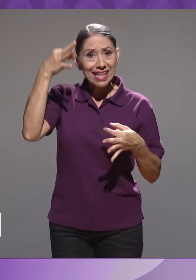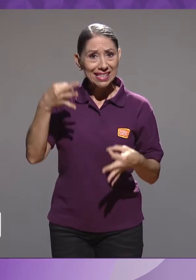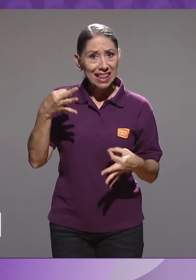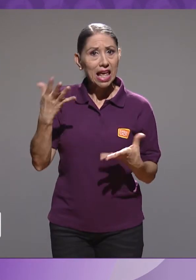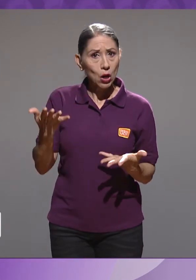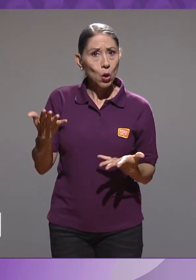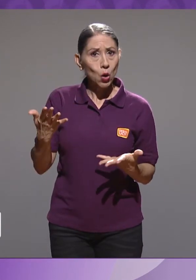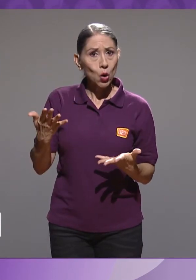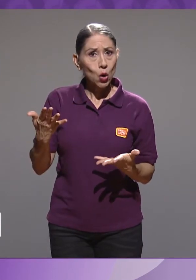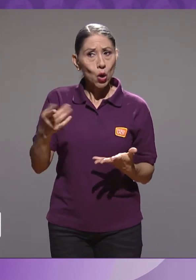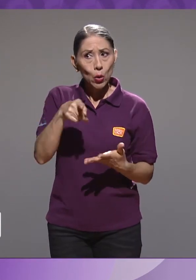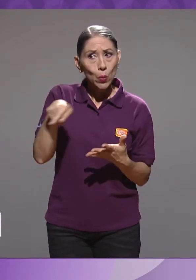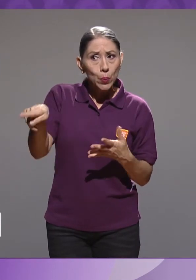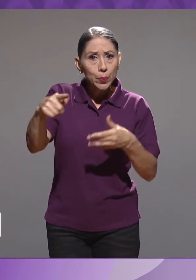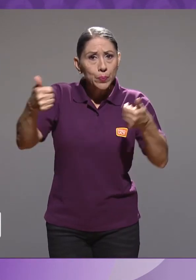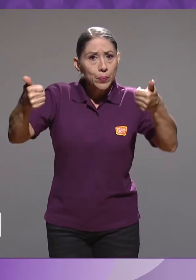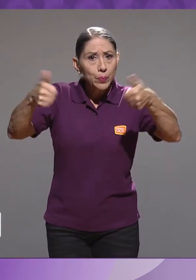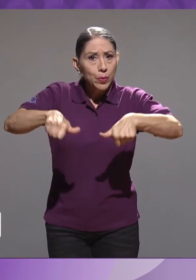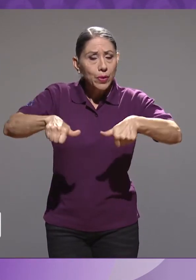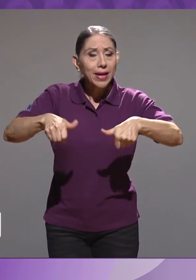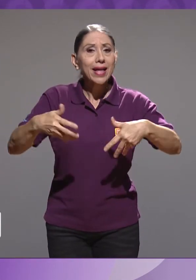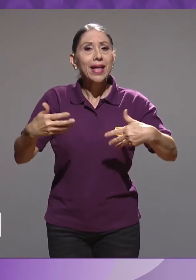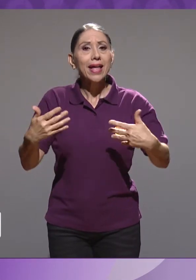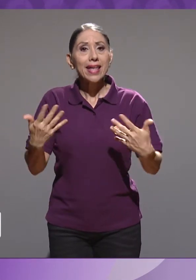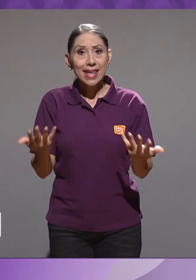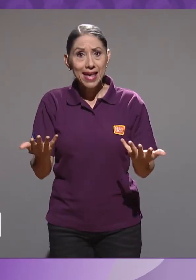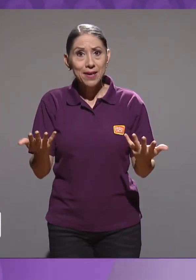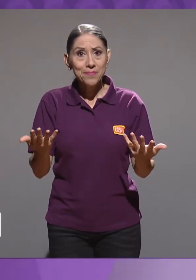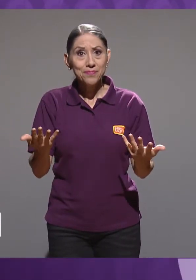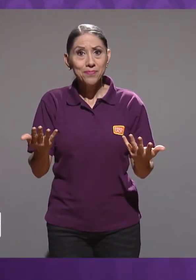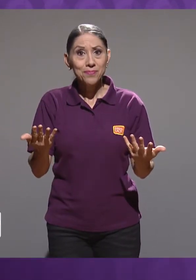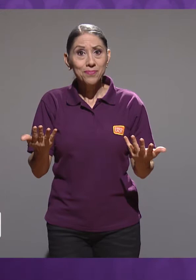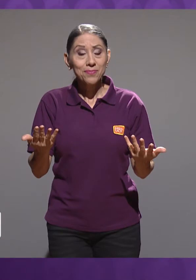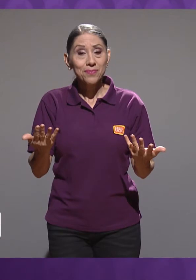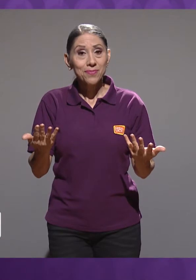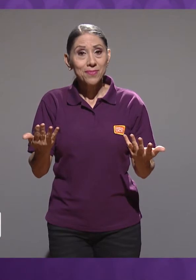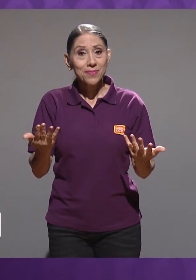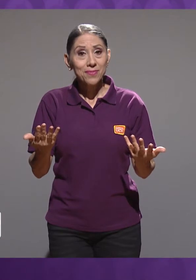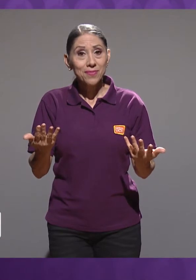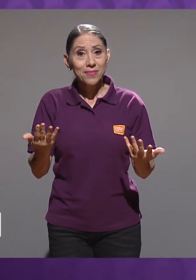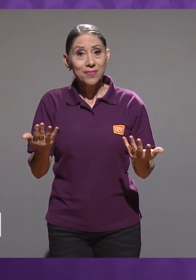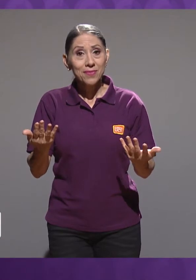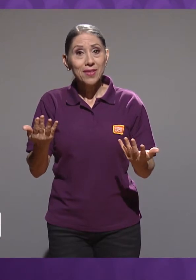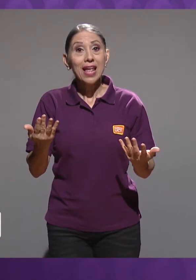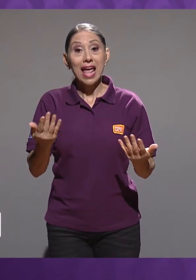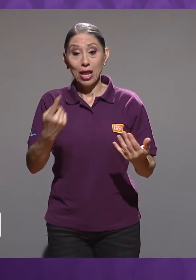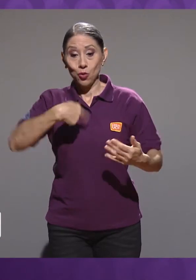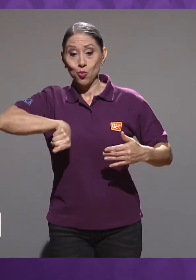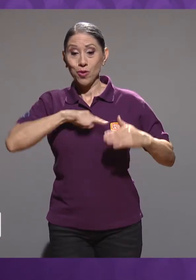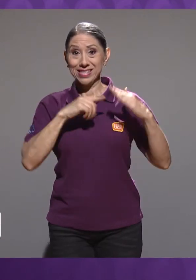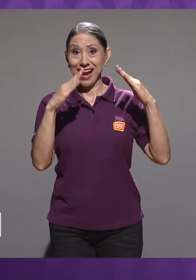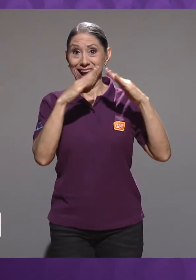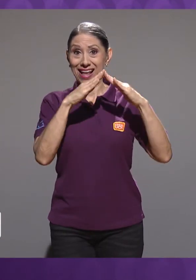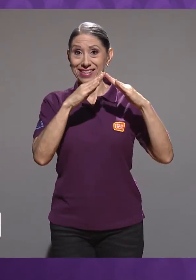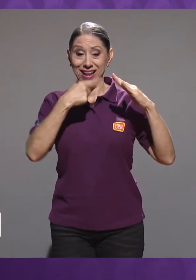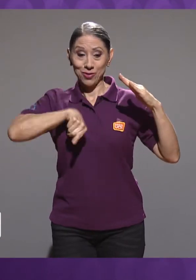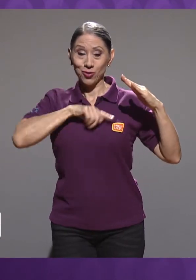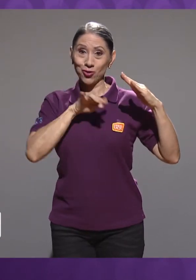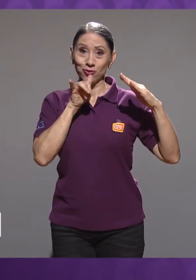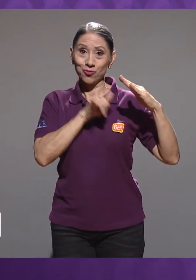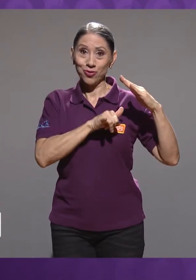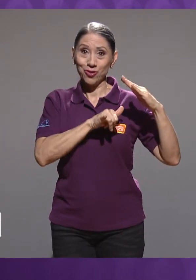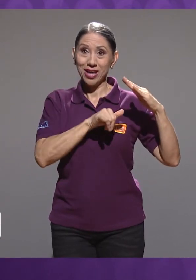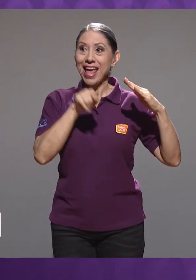decidieron, tomaron el acuerdo de que a nuestras casitas iban a ir